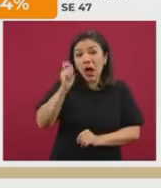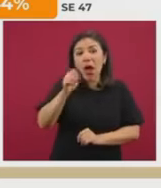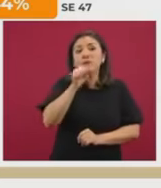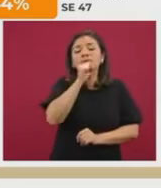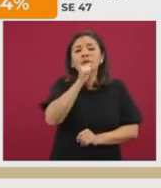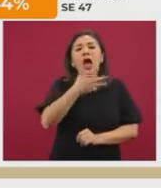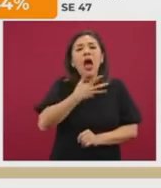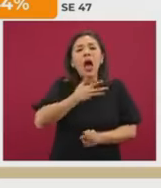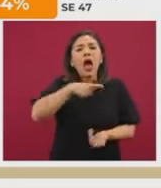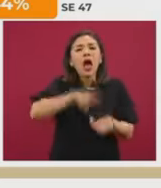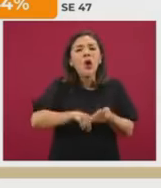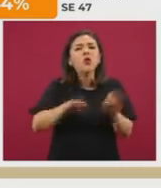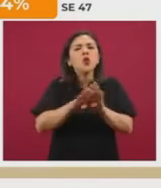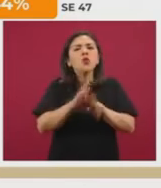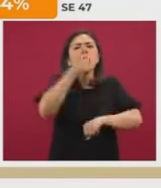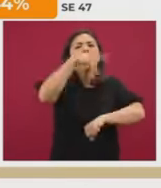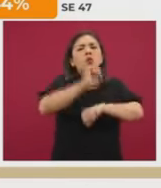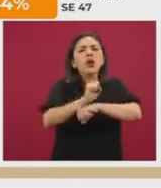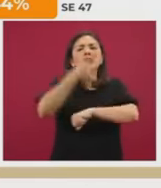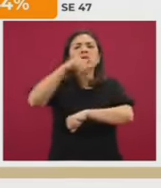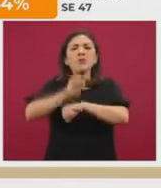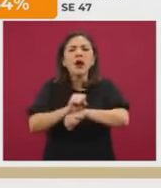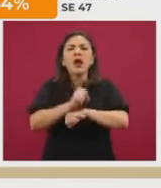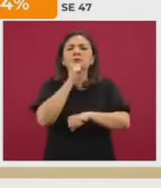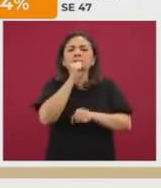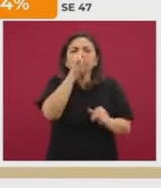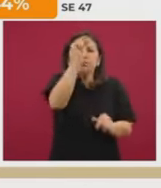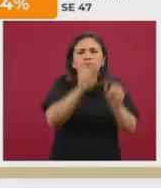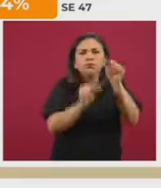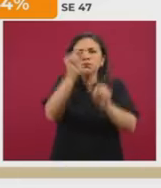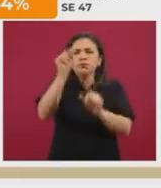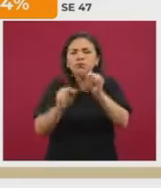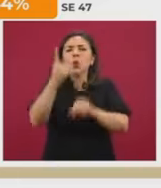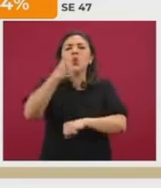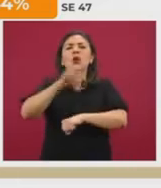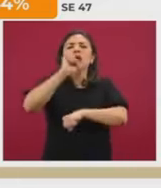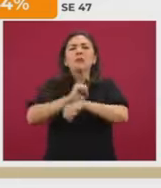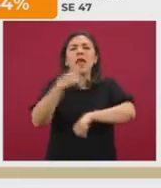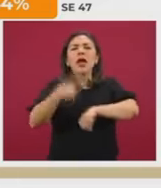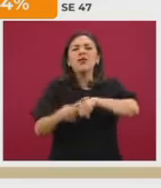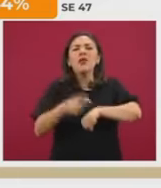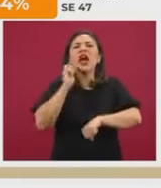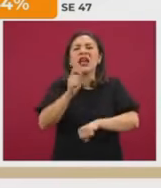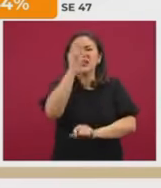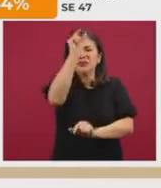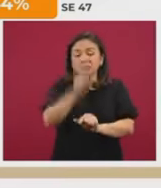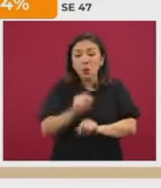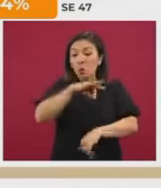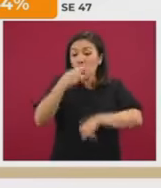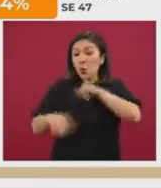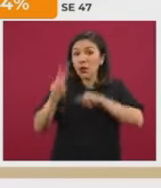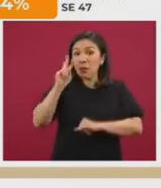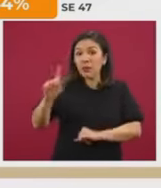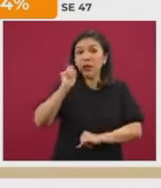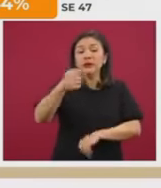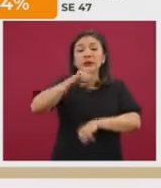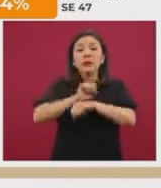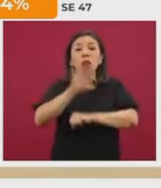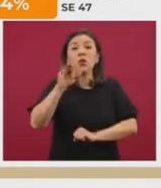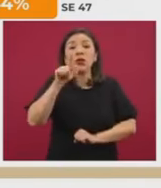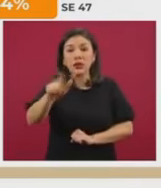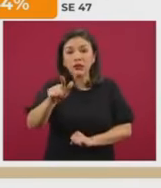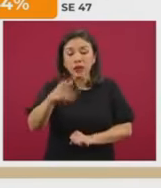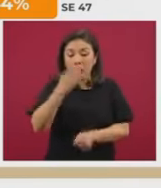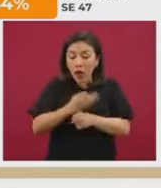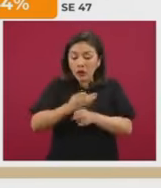refleja todas las semanas, cada una de las barras es una semana epidemiológica. La última semana es la semana 47,